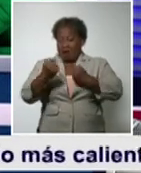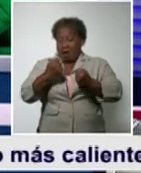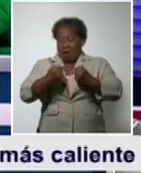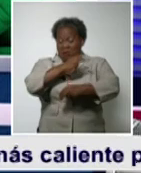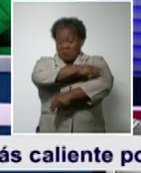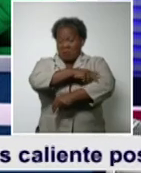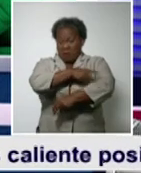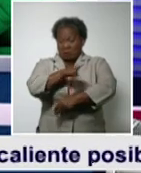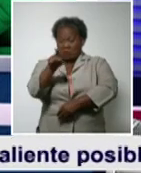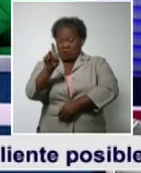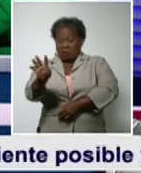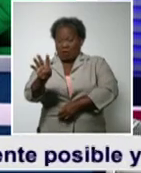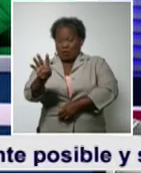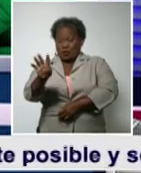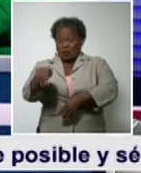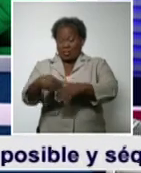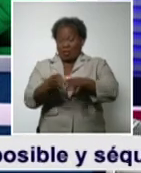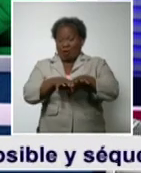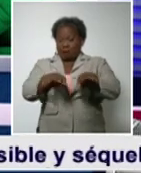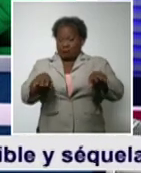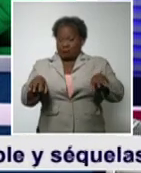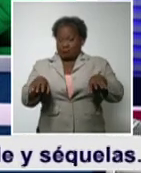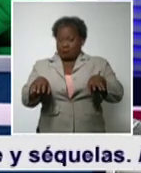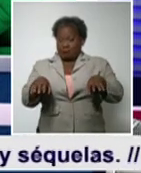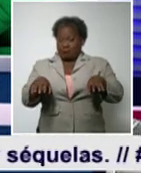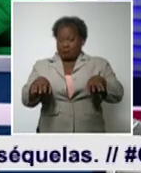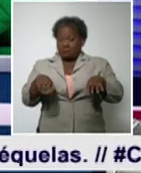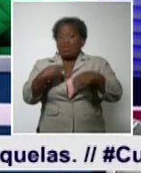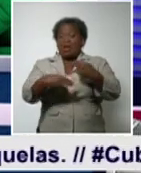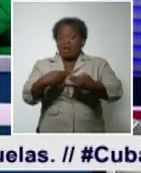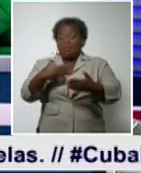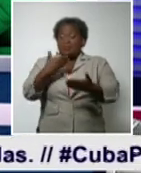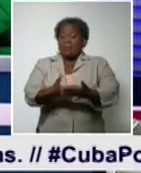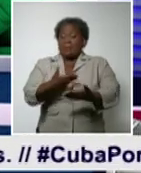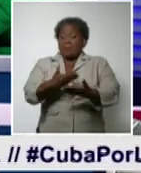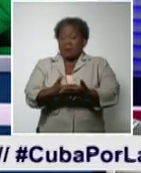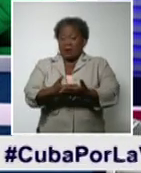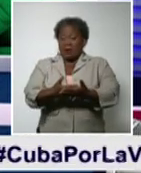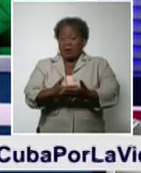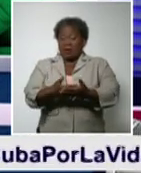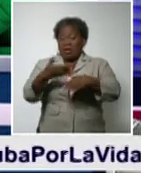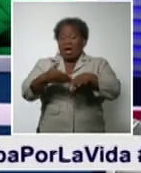días y te hacen las pruebas antes de permitirte